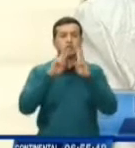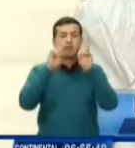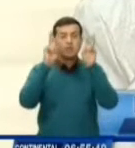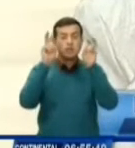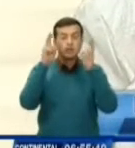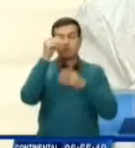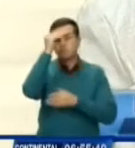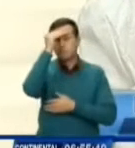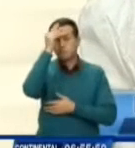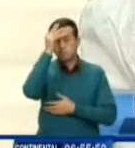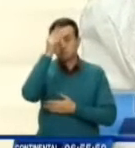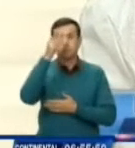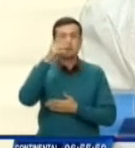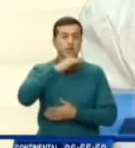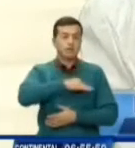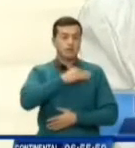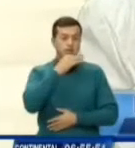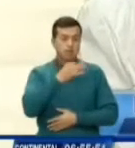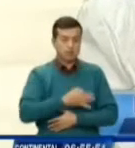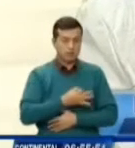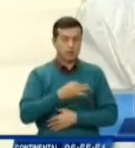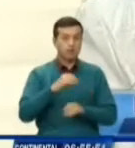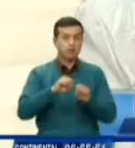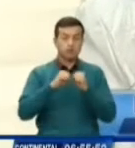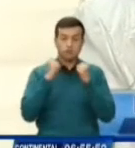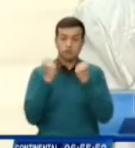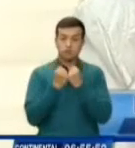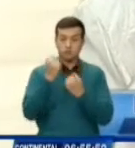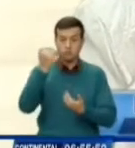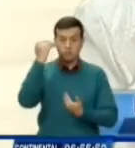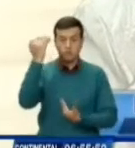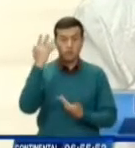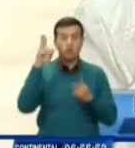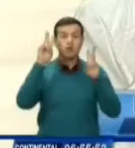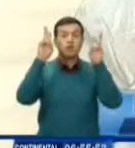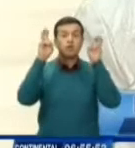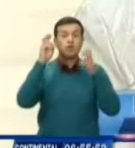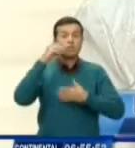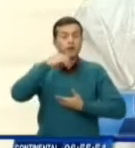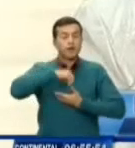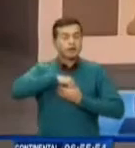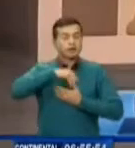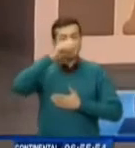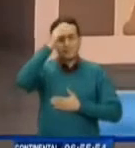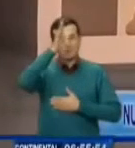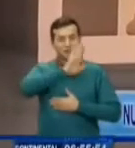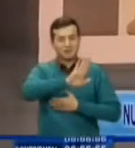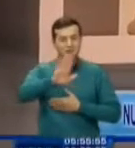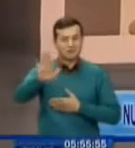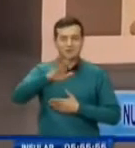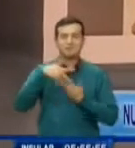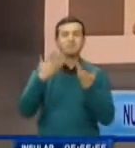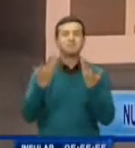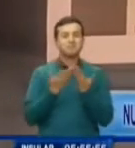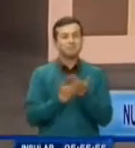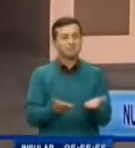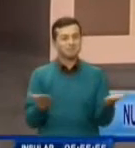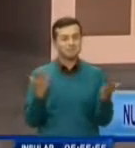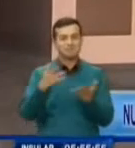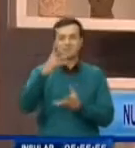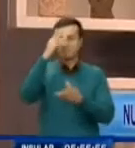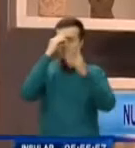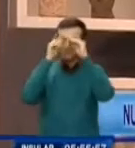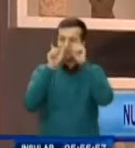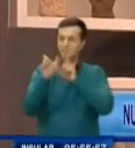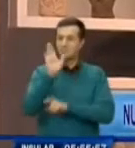cognitivos, éticos y sociopolíticos de la interculturalidad. Reposarán aquí para el conocimiento